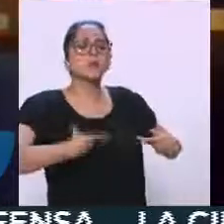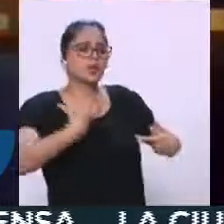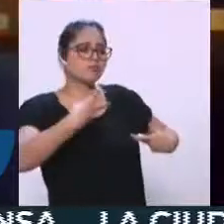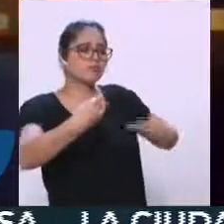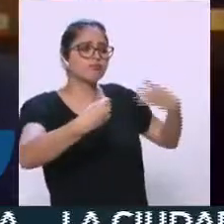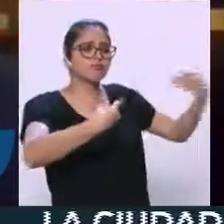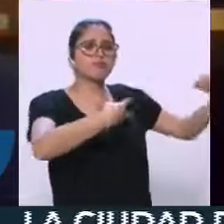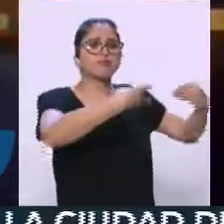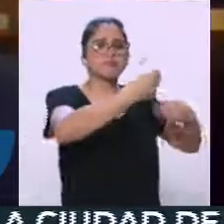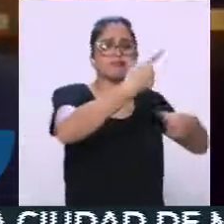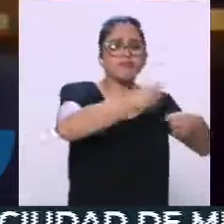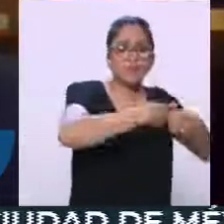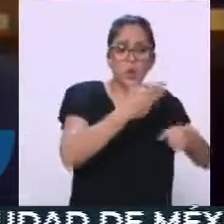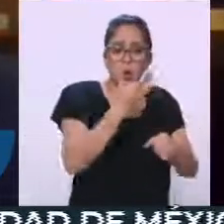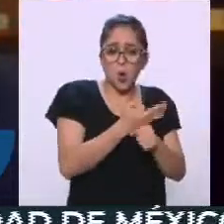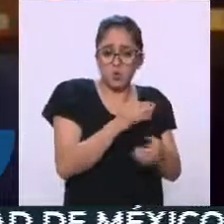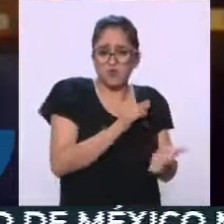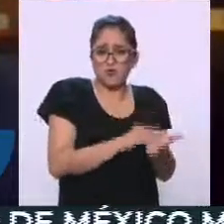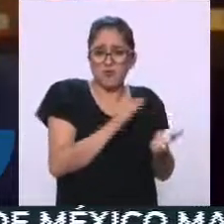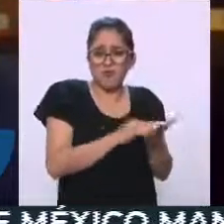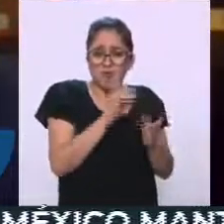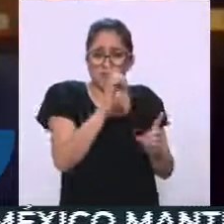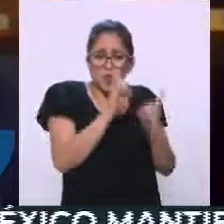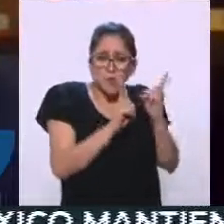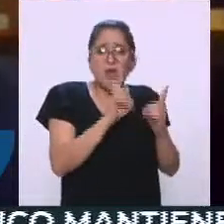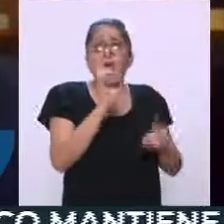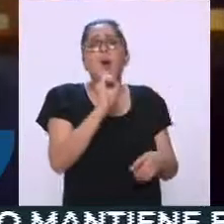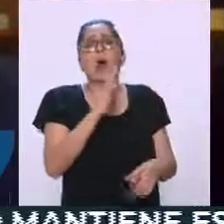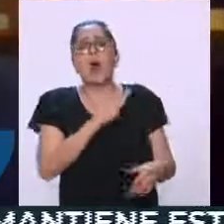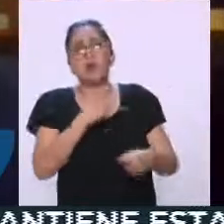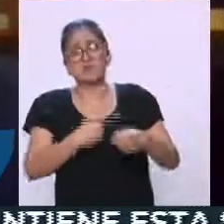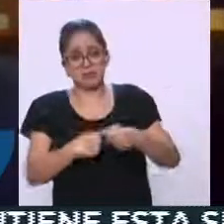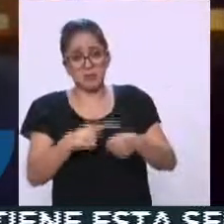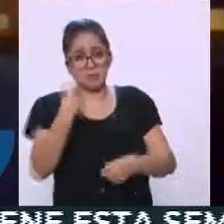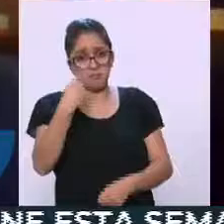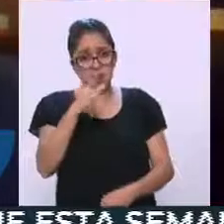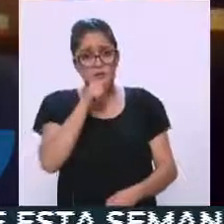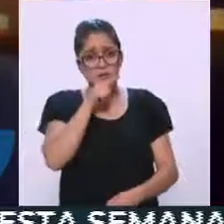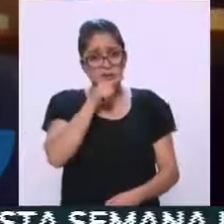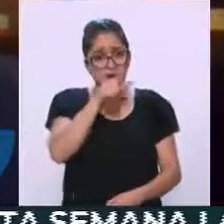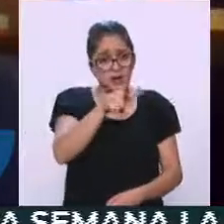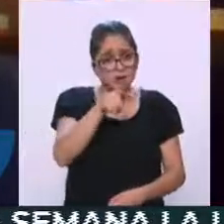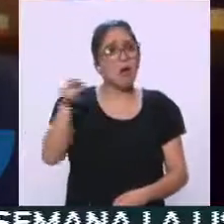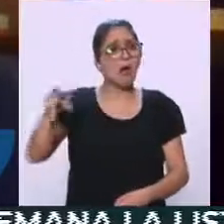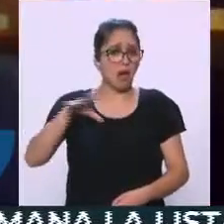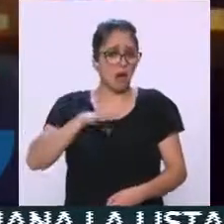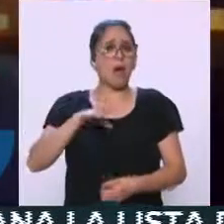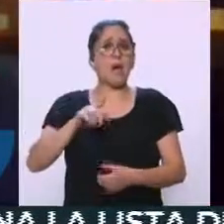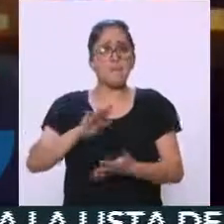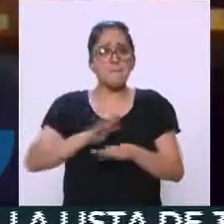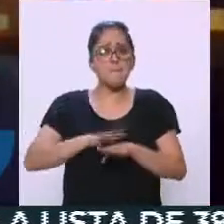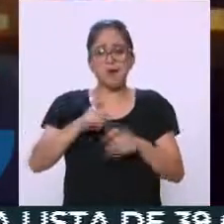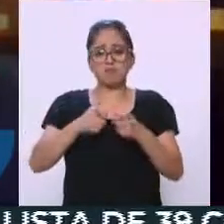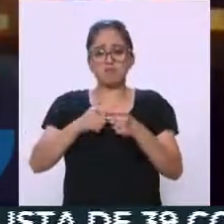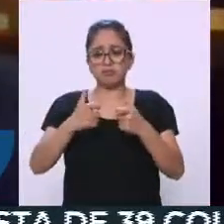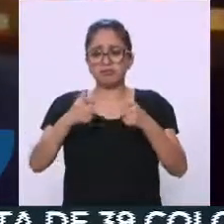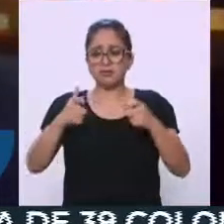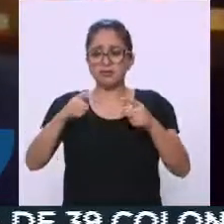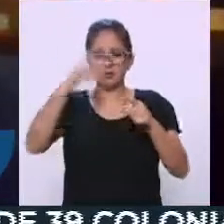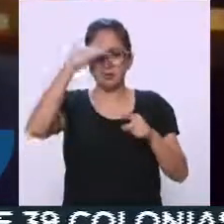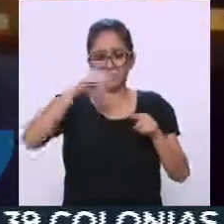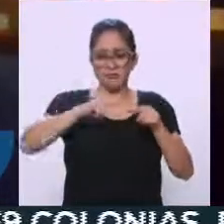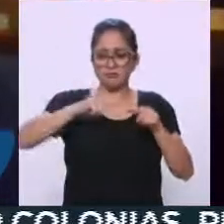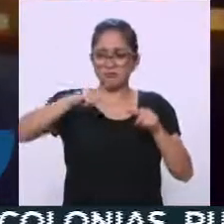hay sospechosos. En este caso, Jalisco sí cumple el último criterio, es decir, hay una tendencia creciente, si bien en la